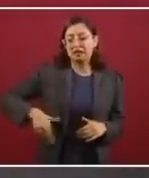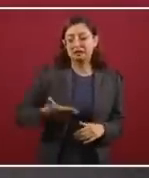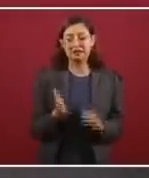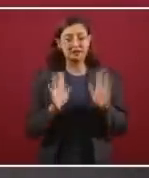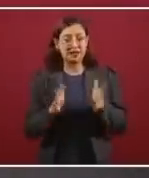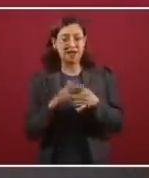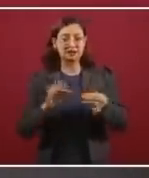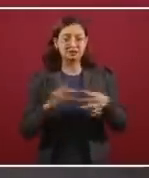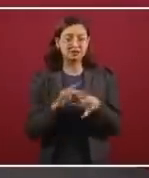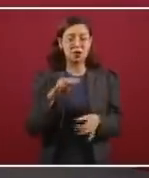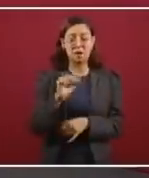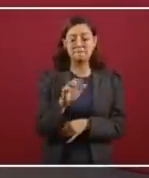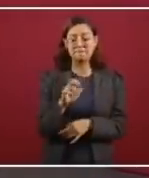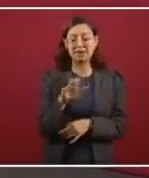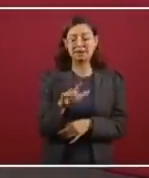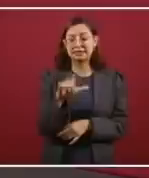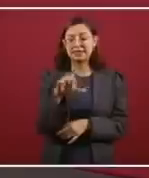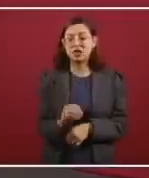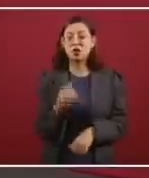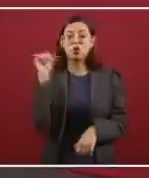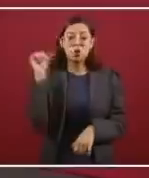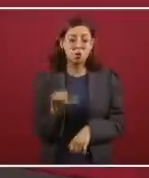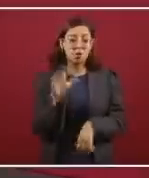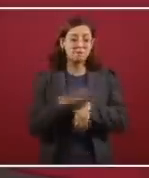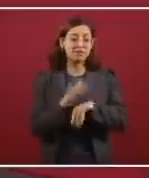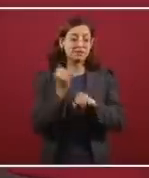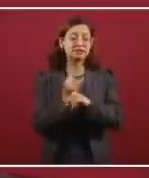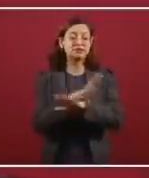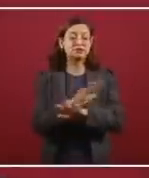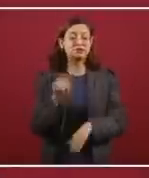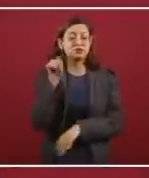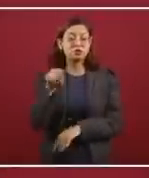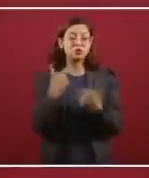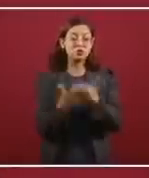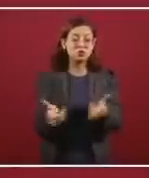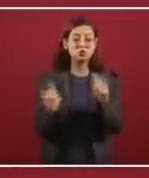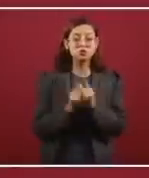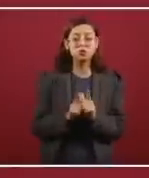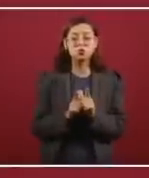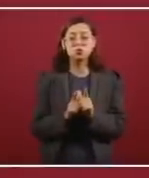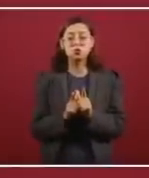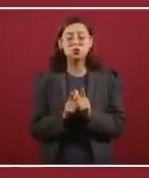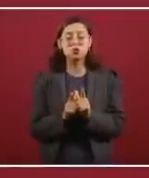Marcelo, hoy nos informan de un grupo de